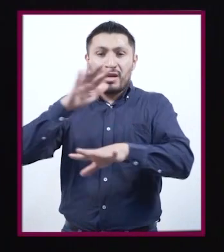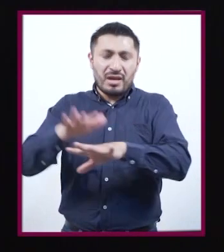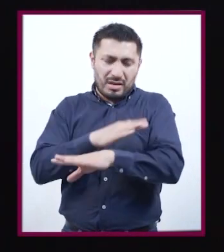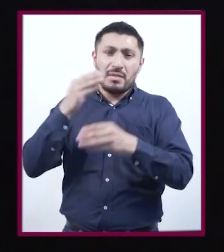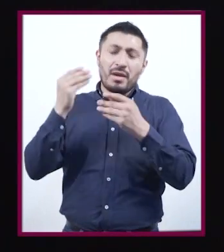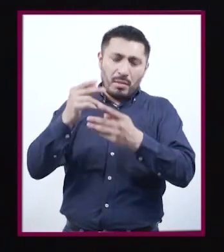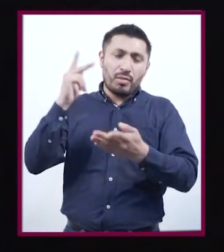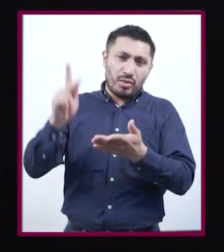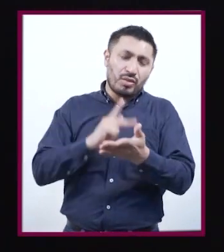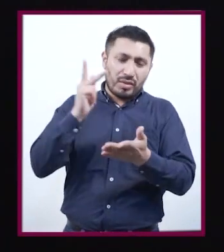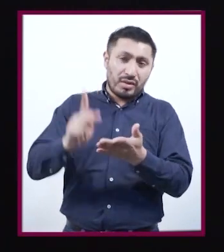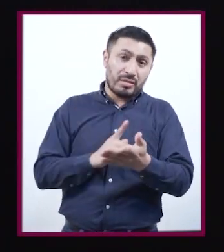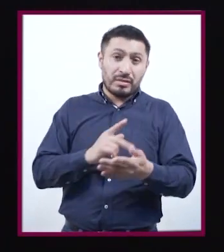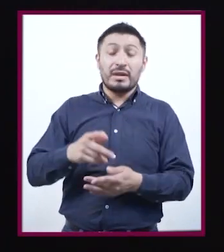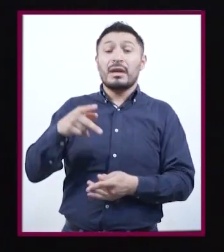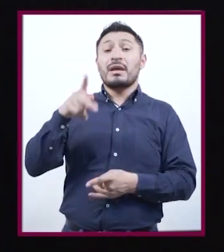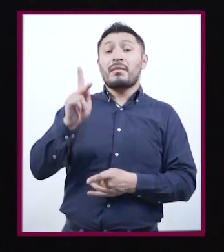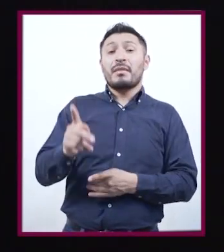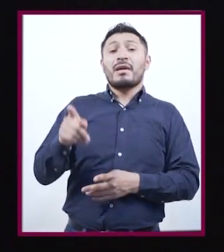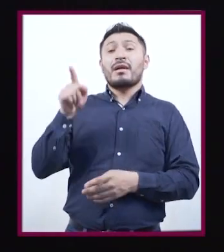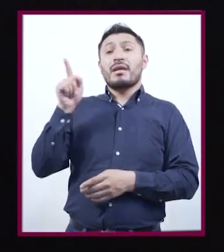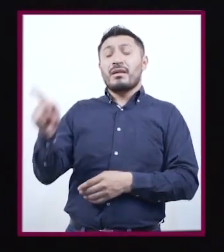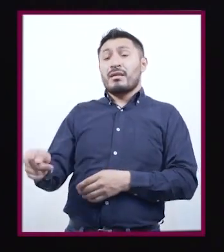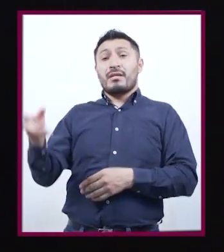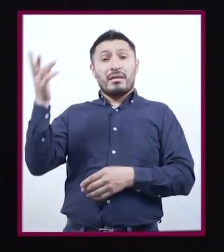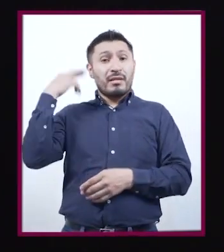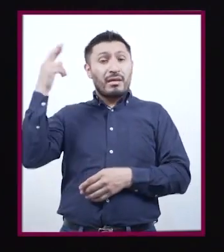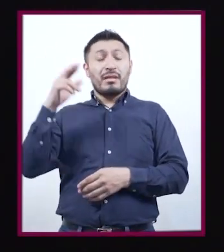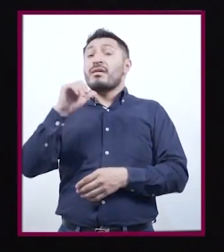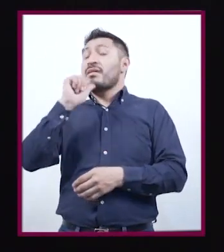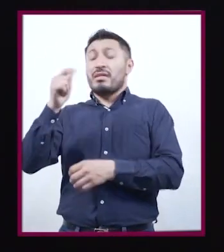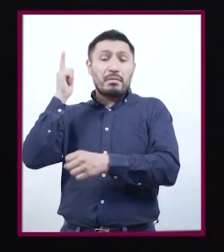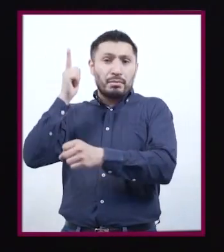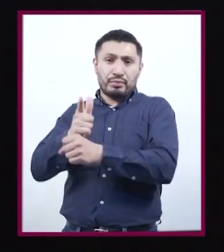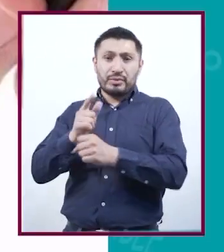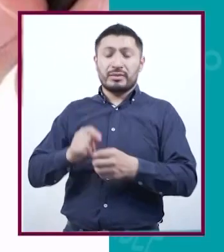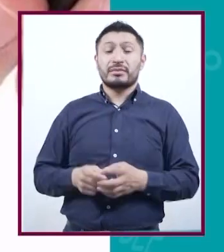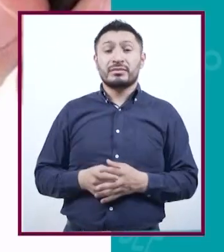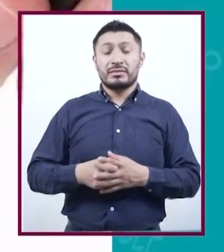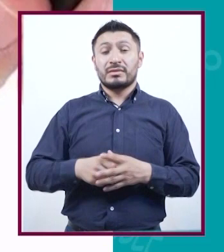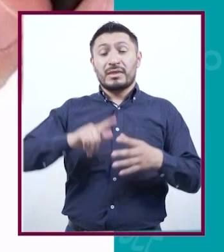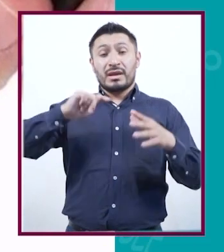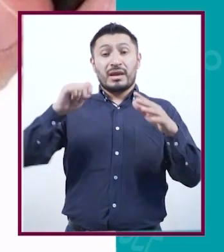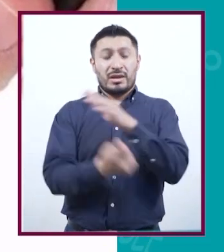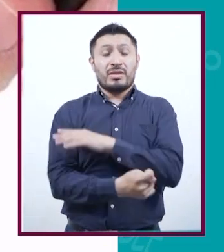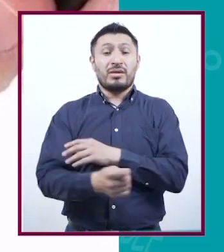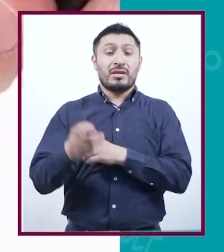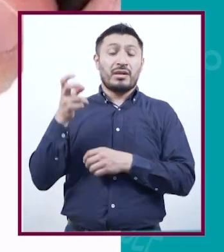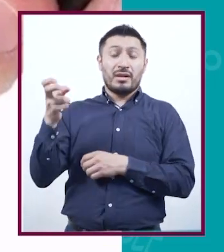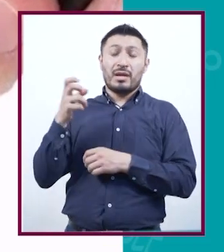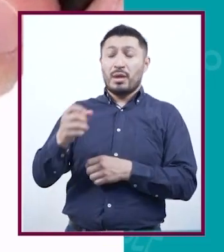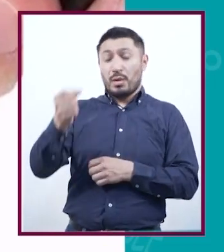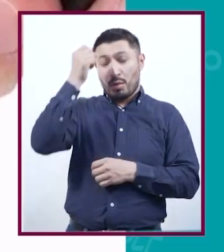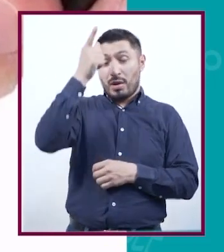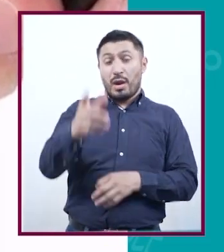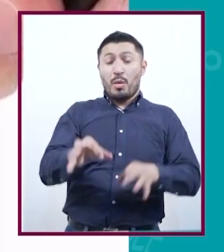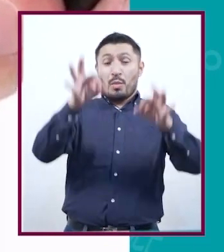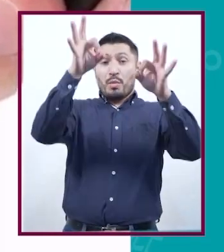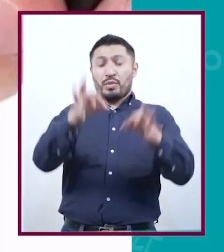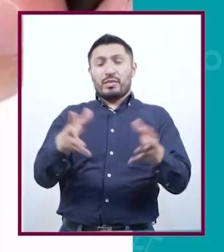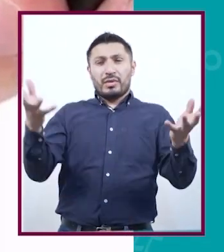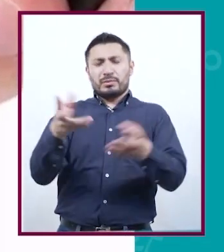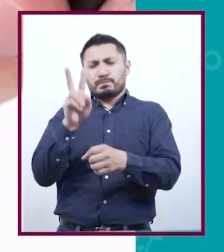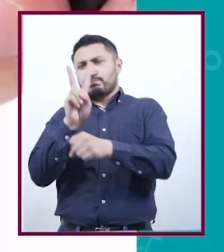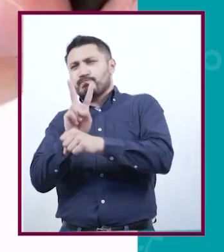reformado en varias ocasiones, sin que el endovibrador fuera detectado. La tecnología de este eficaz invento